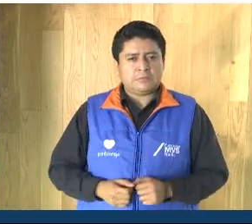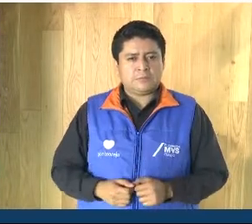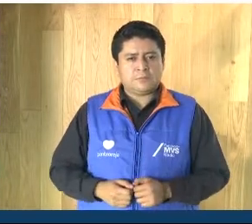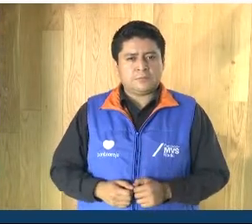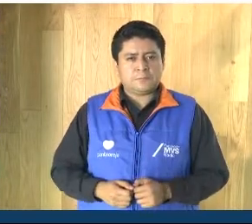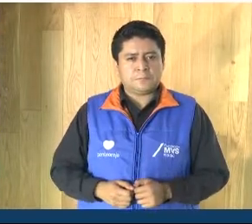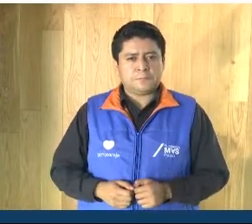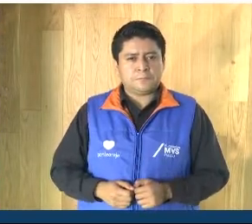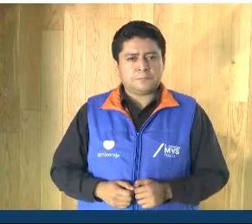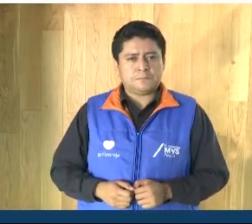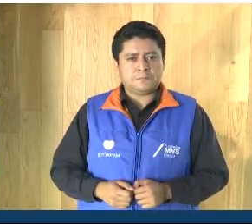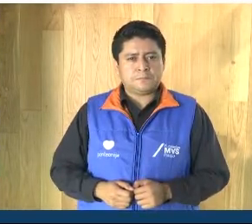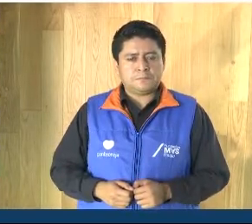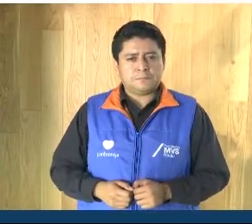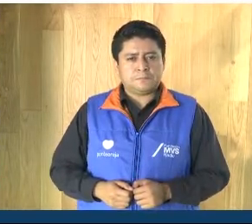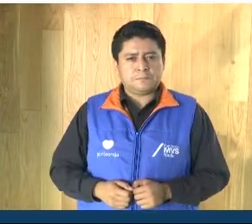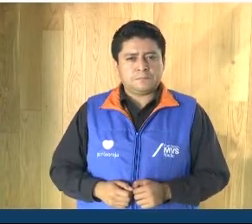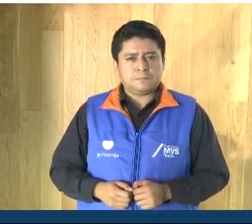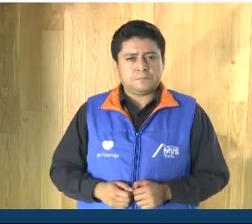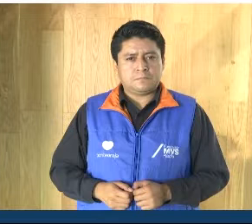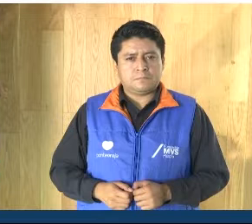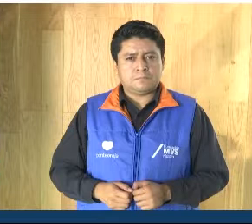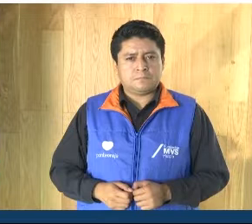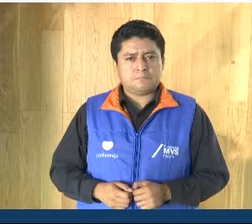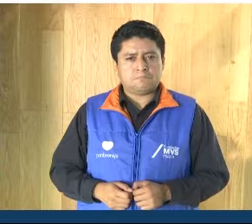global desde la revolución industrial